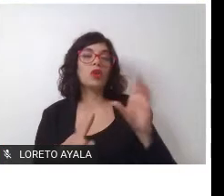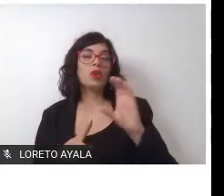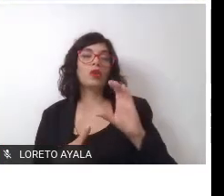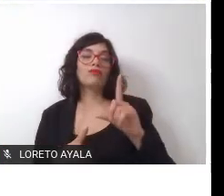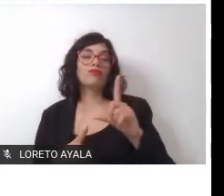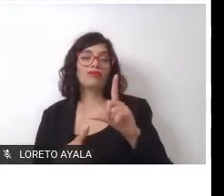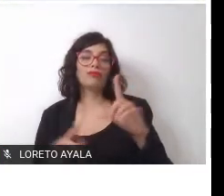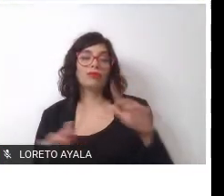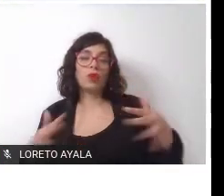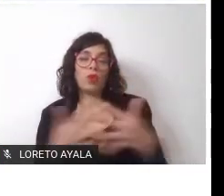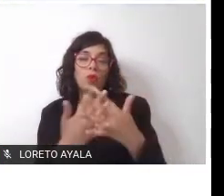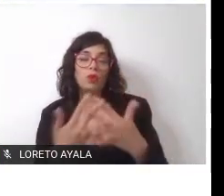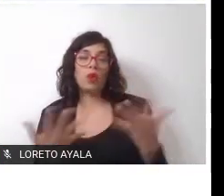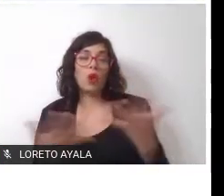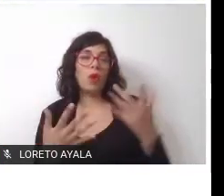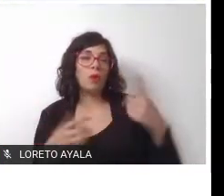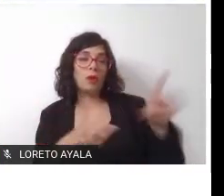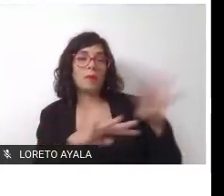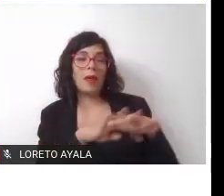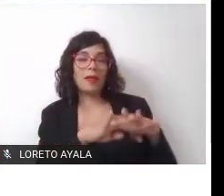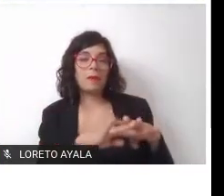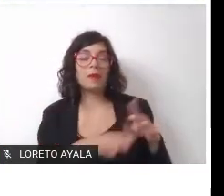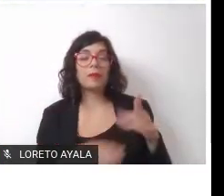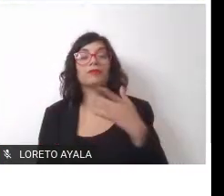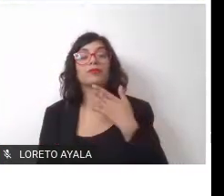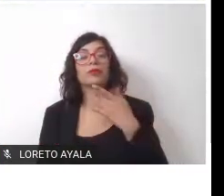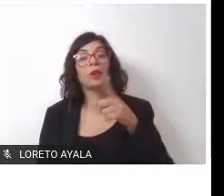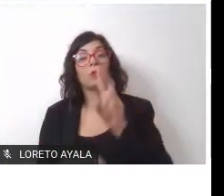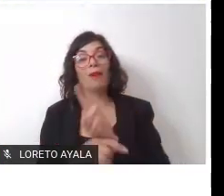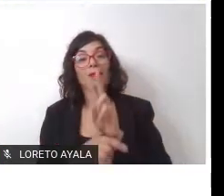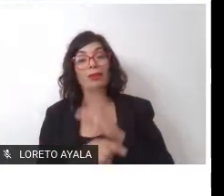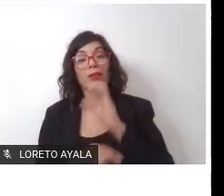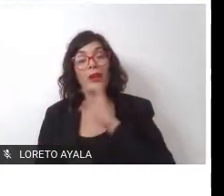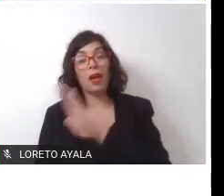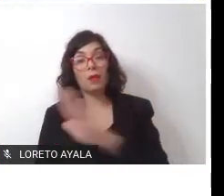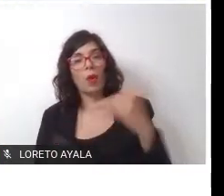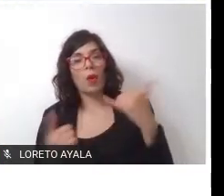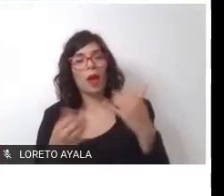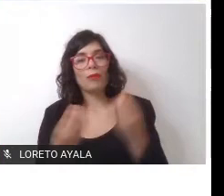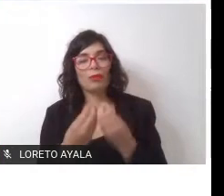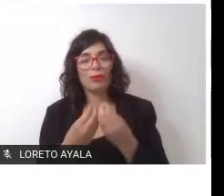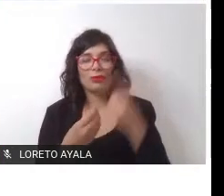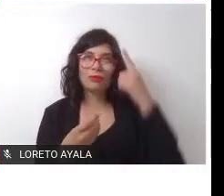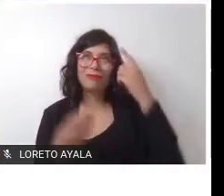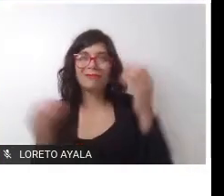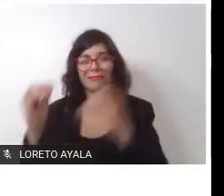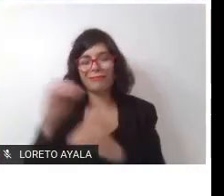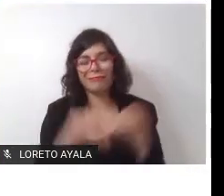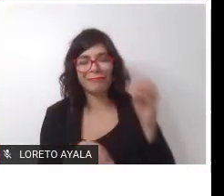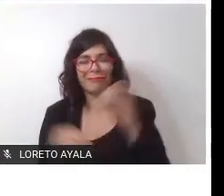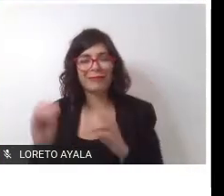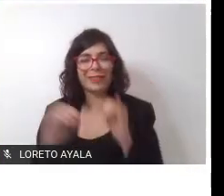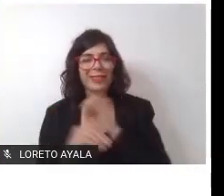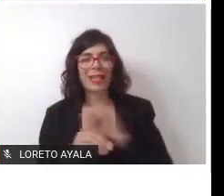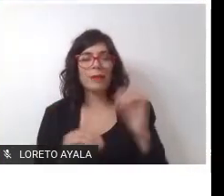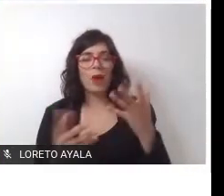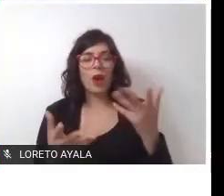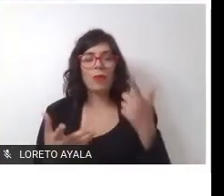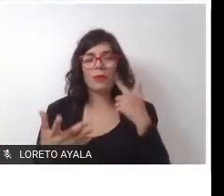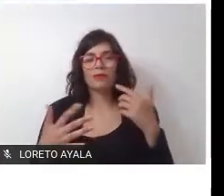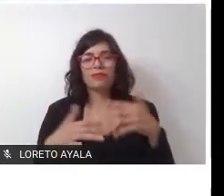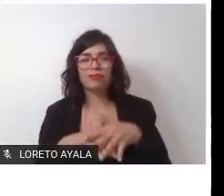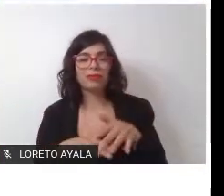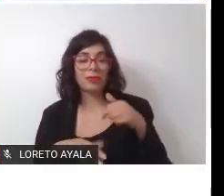mundo rural hace mucho. Nuestros docentes rurales juegan mucho con esta situación de siempre estar